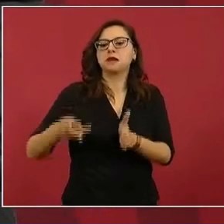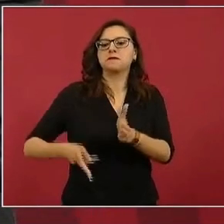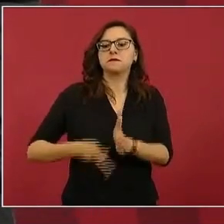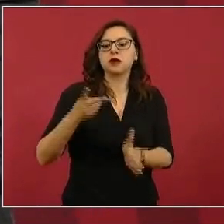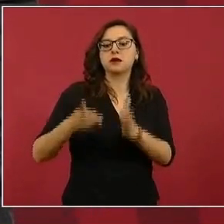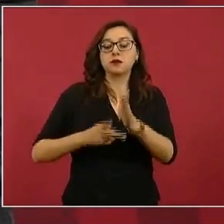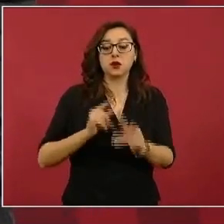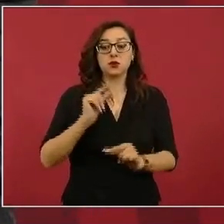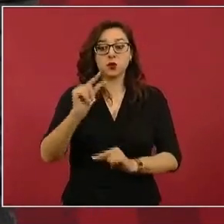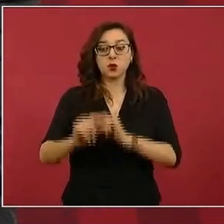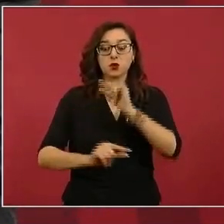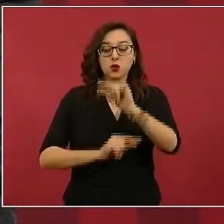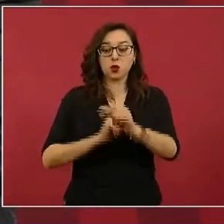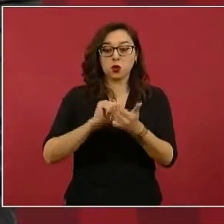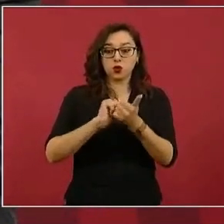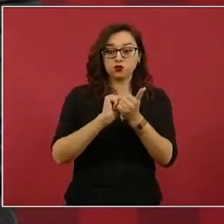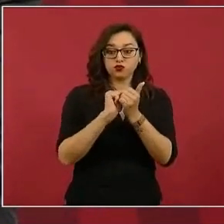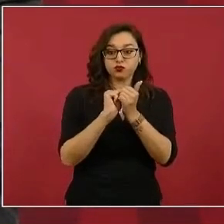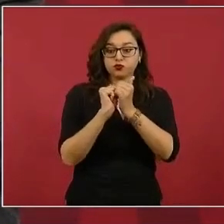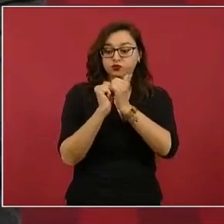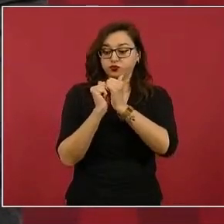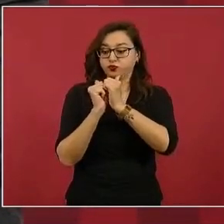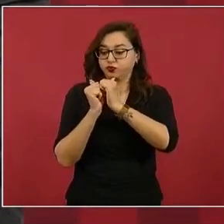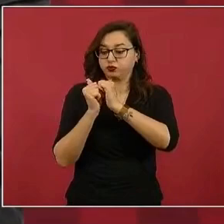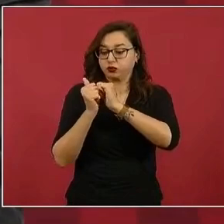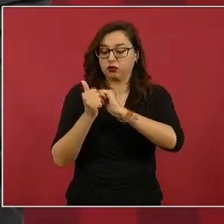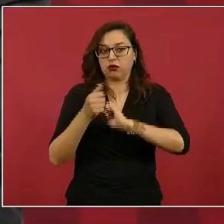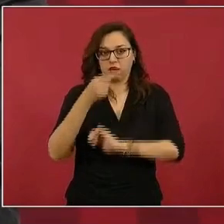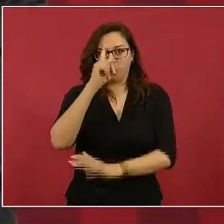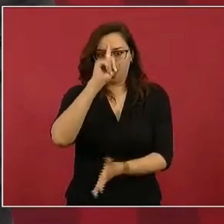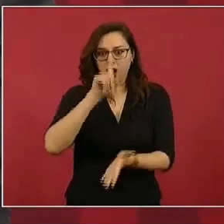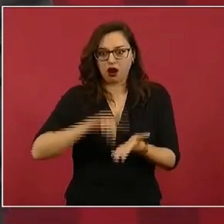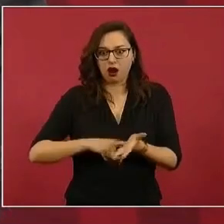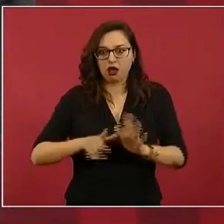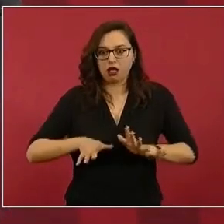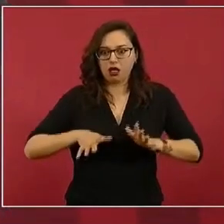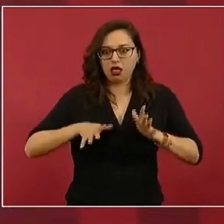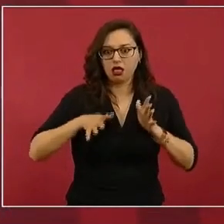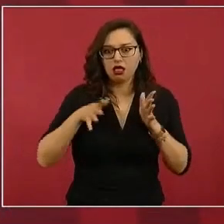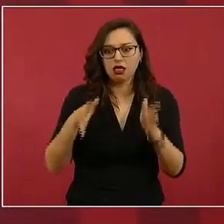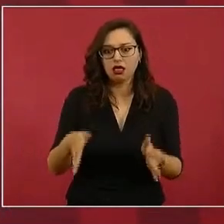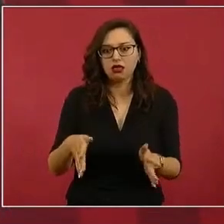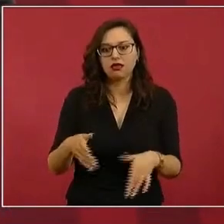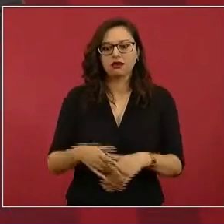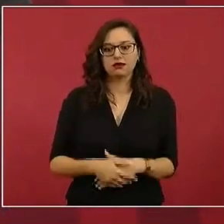la propaganda hitleriana. Bueno, pues eso